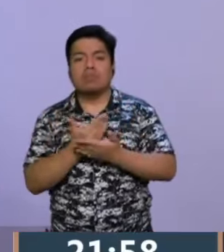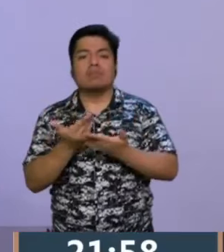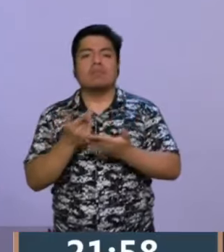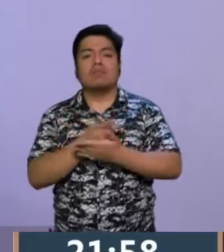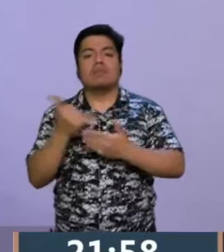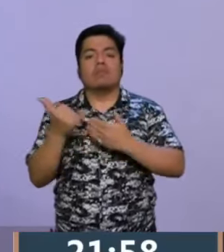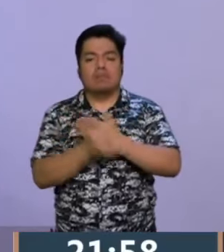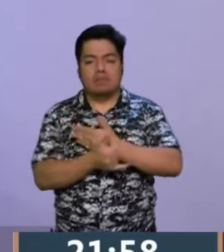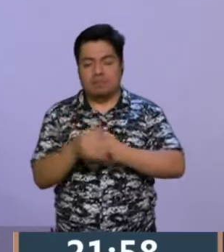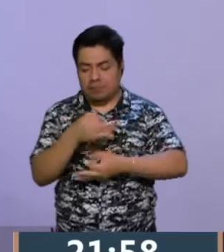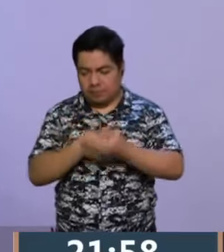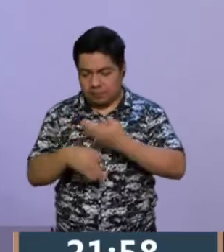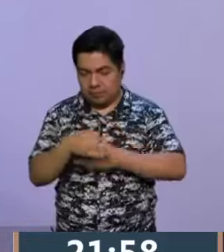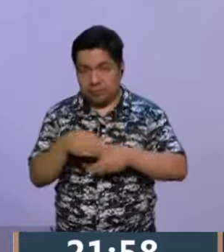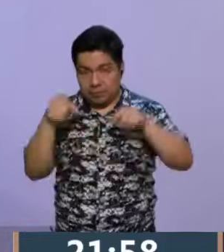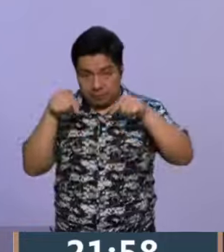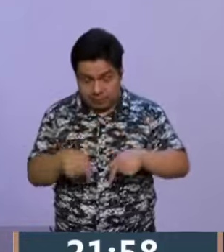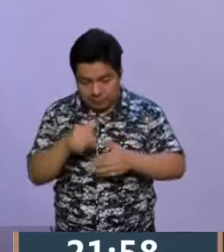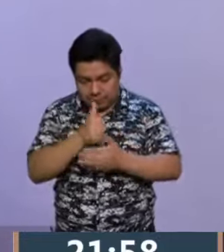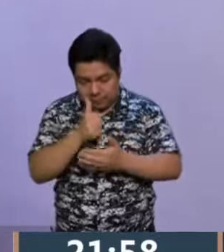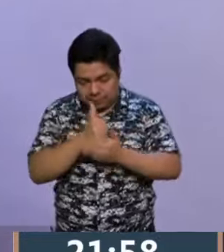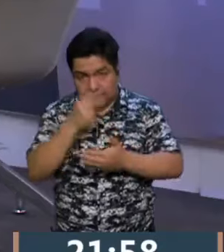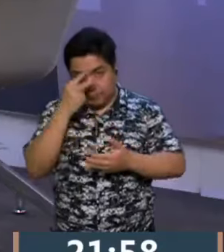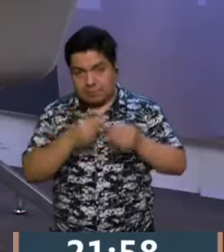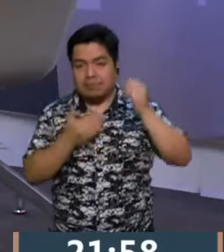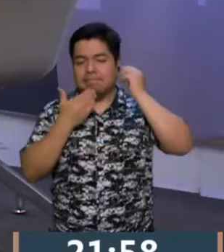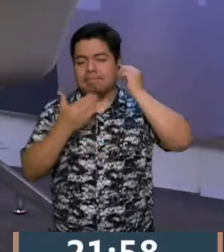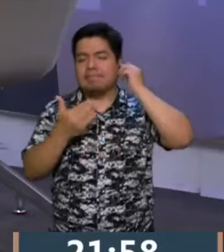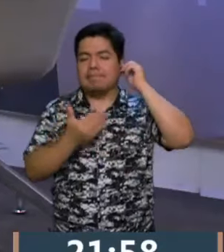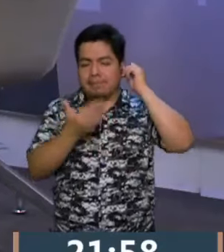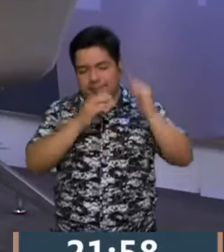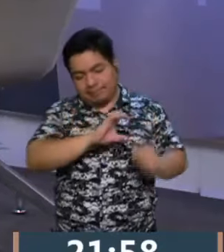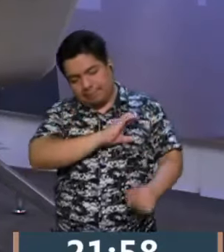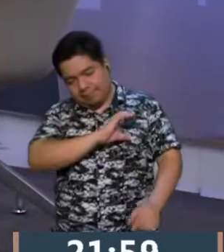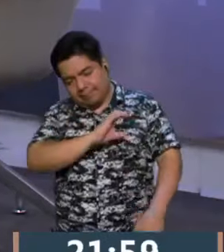democratización de la cultura en nuestra ciudad. Lo dices muy claramente. Mi querido Vic, nos vemos por acá. Ahí está.